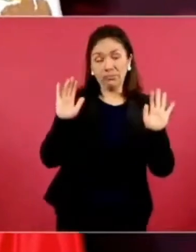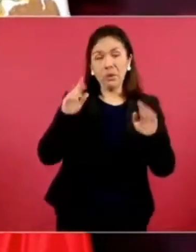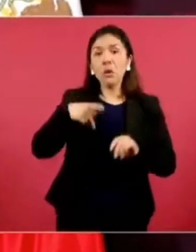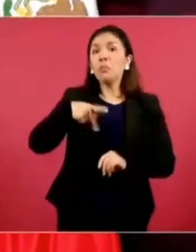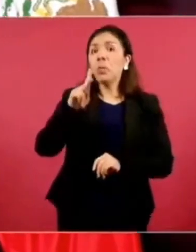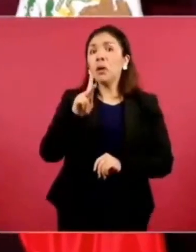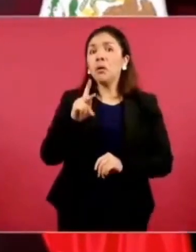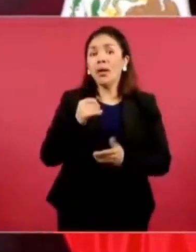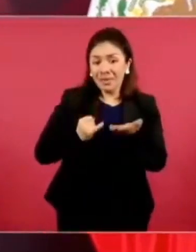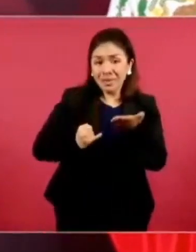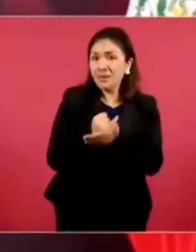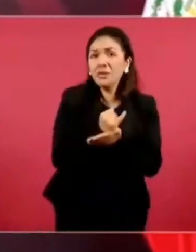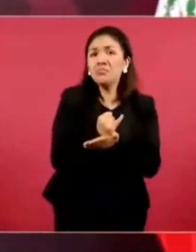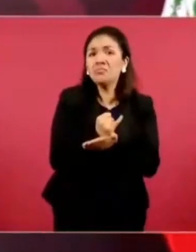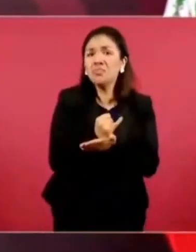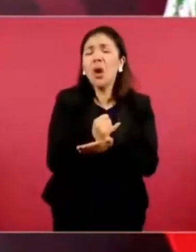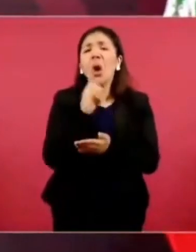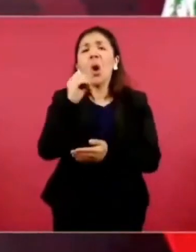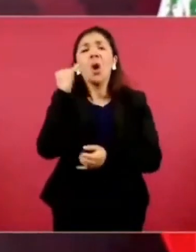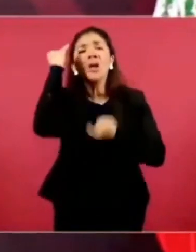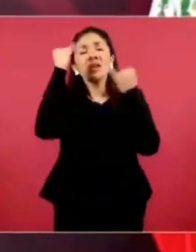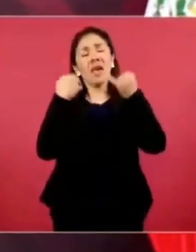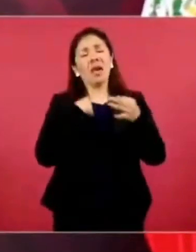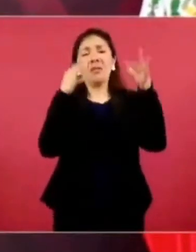que piensa uno, piensa el otro.